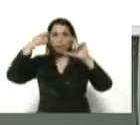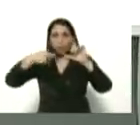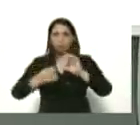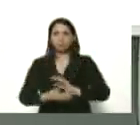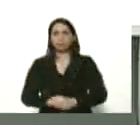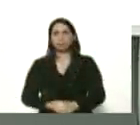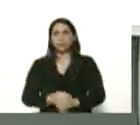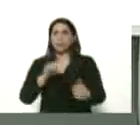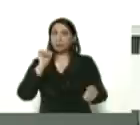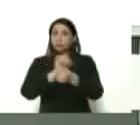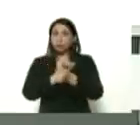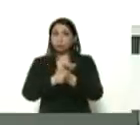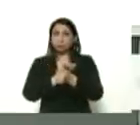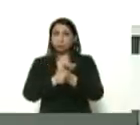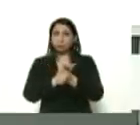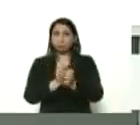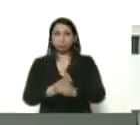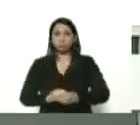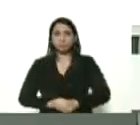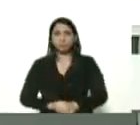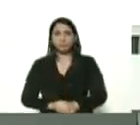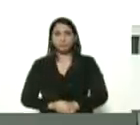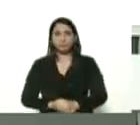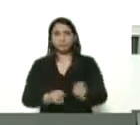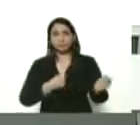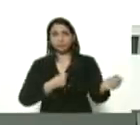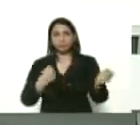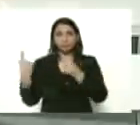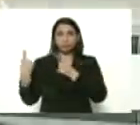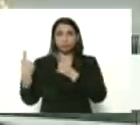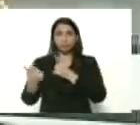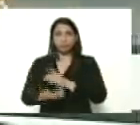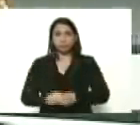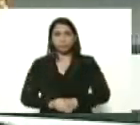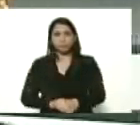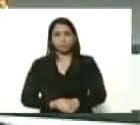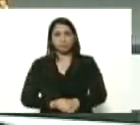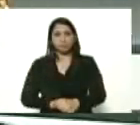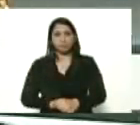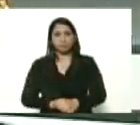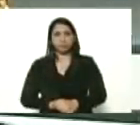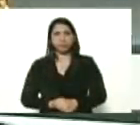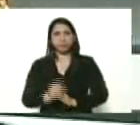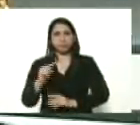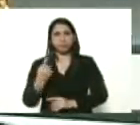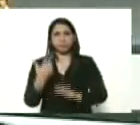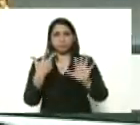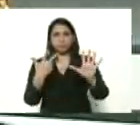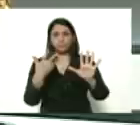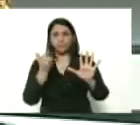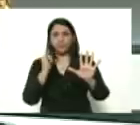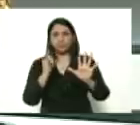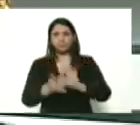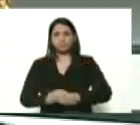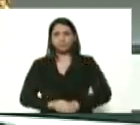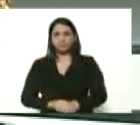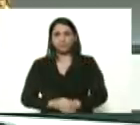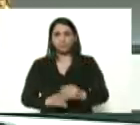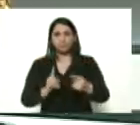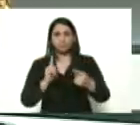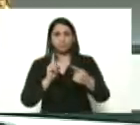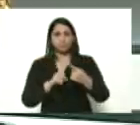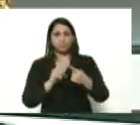Entre los capturados y trasladados, los primeros ocho se encuentran